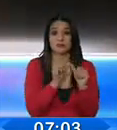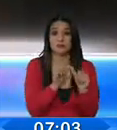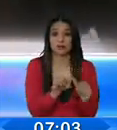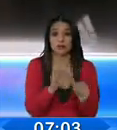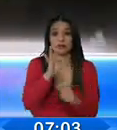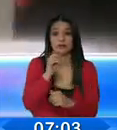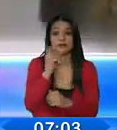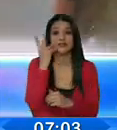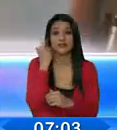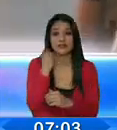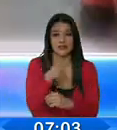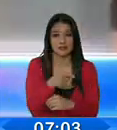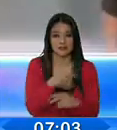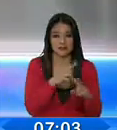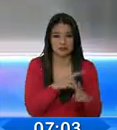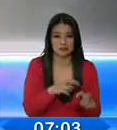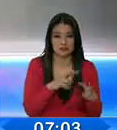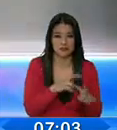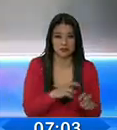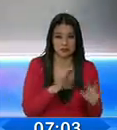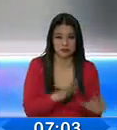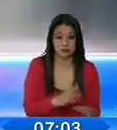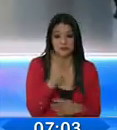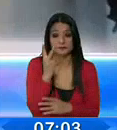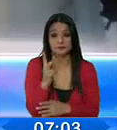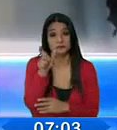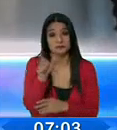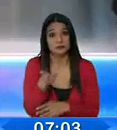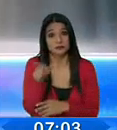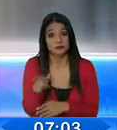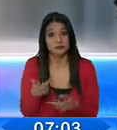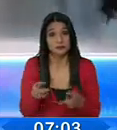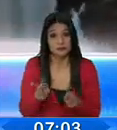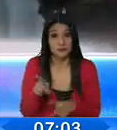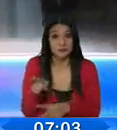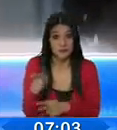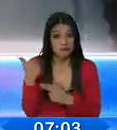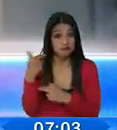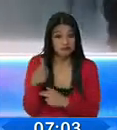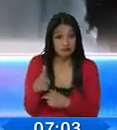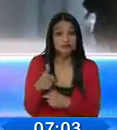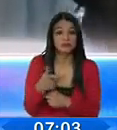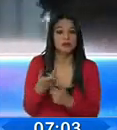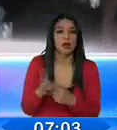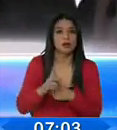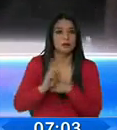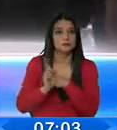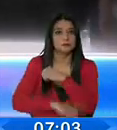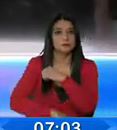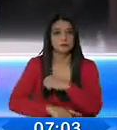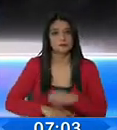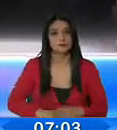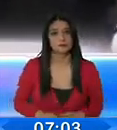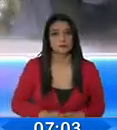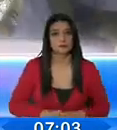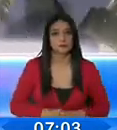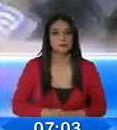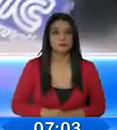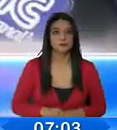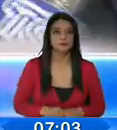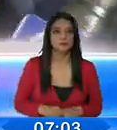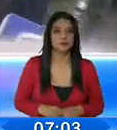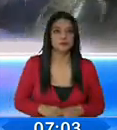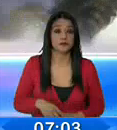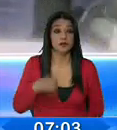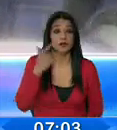periodo de 90 días. Los otros 2 vinculados en el caso se encuentran bajo medidas alternativas. La Fiscalía